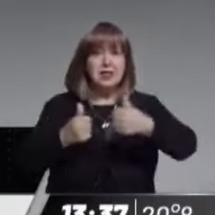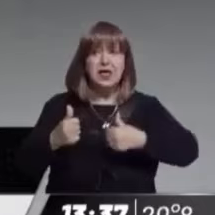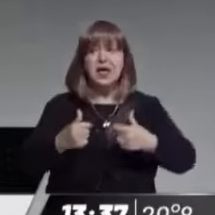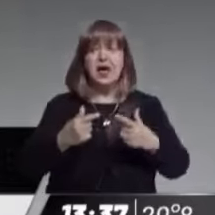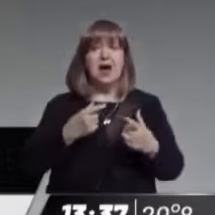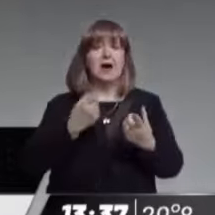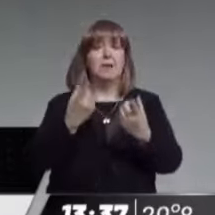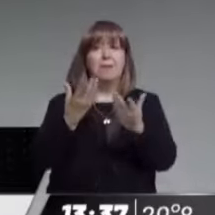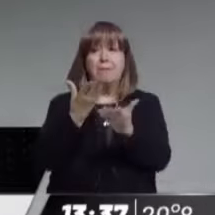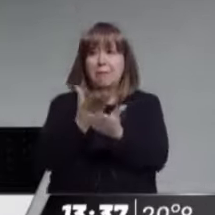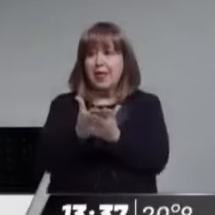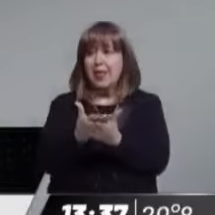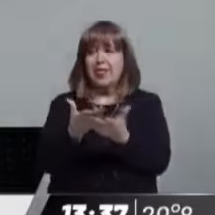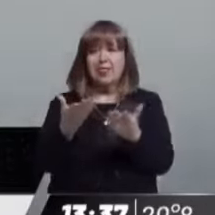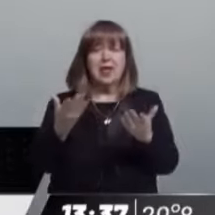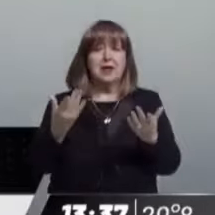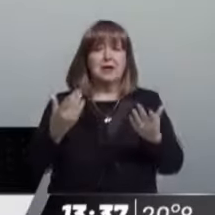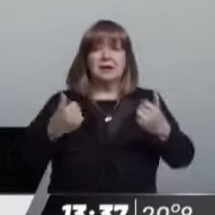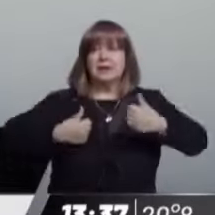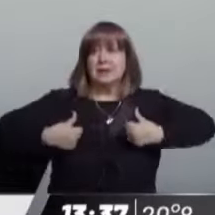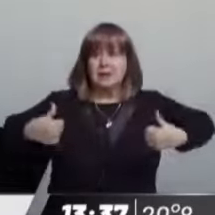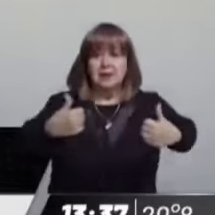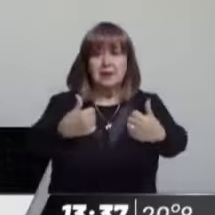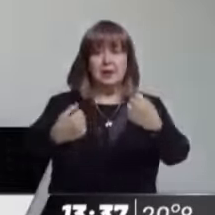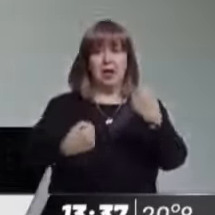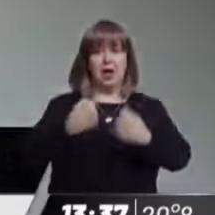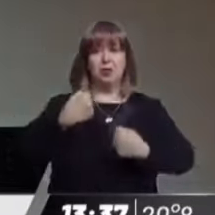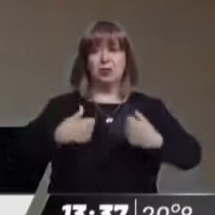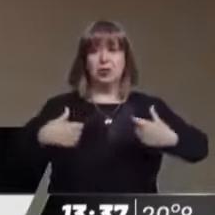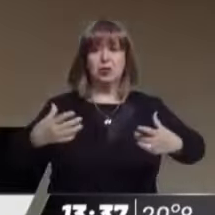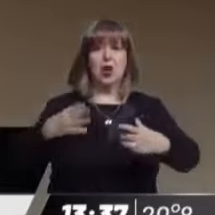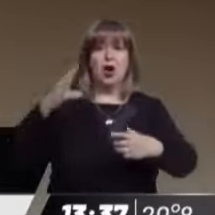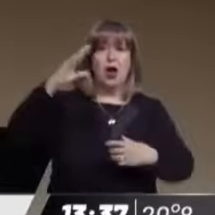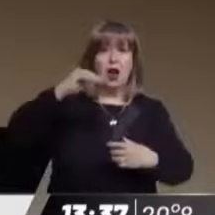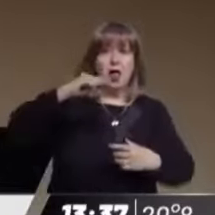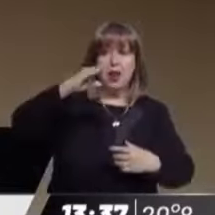operativos principalmente la presencia policial durante las 24 horas